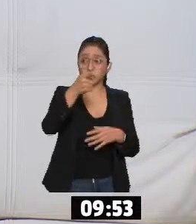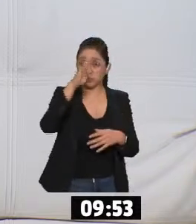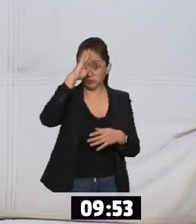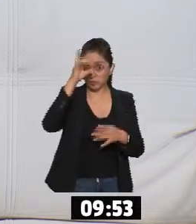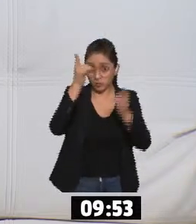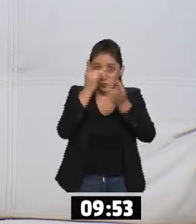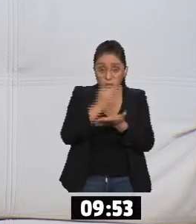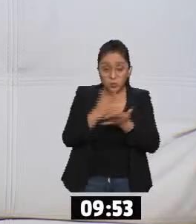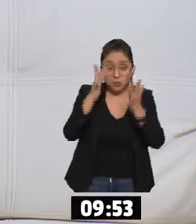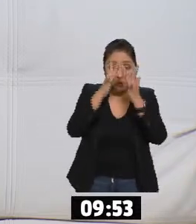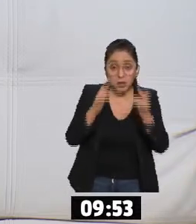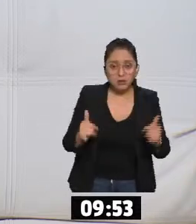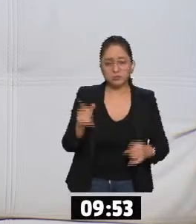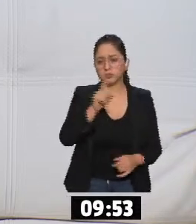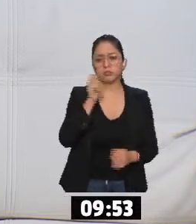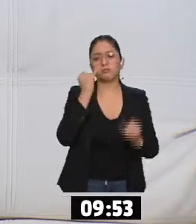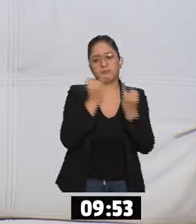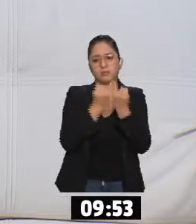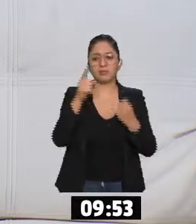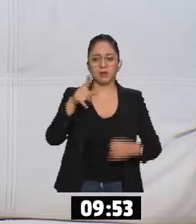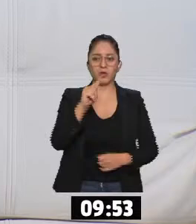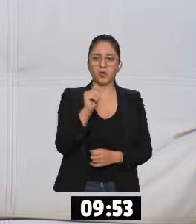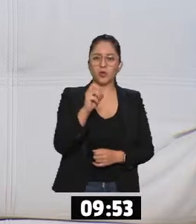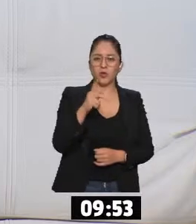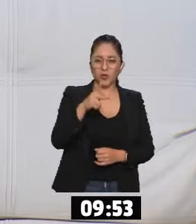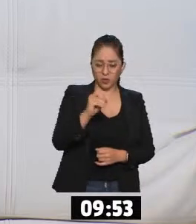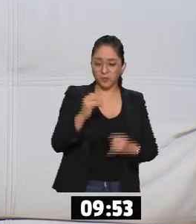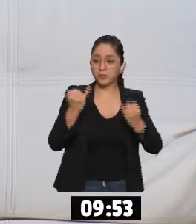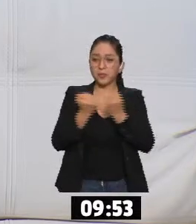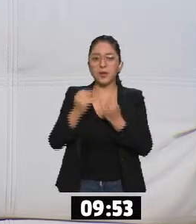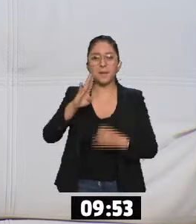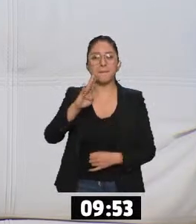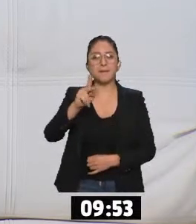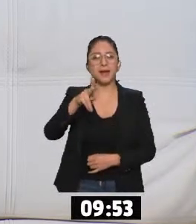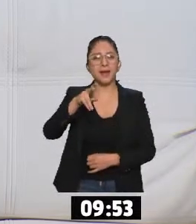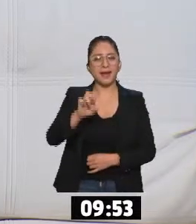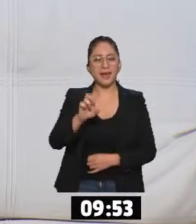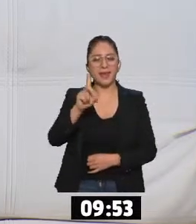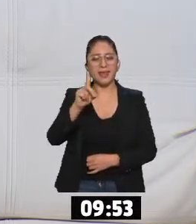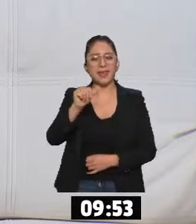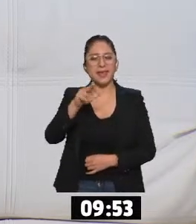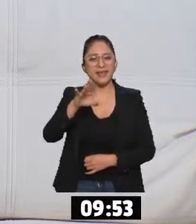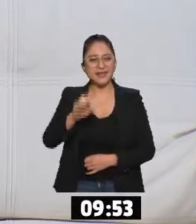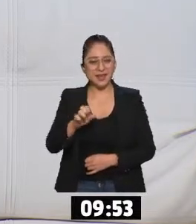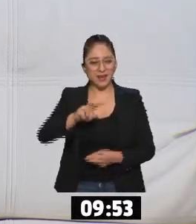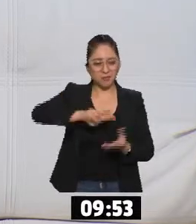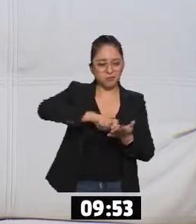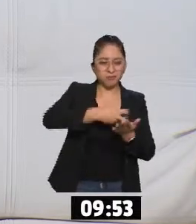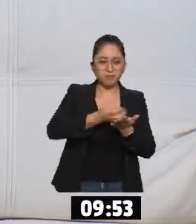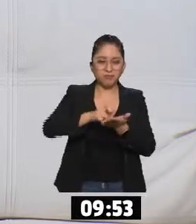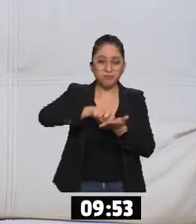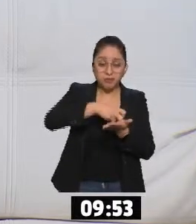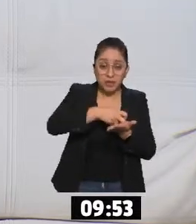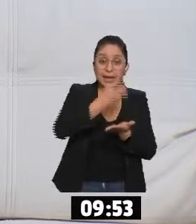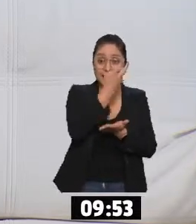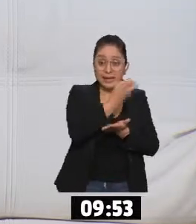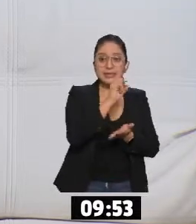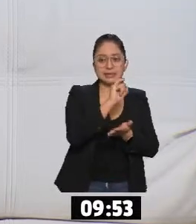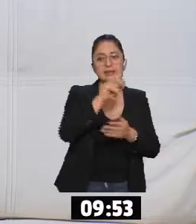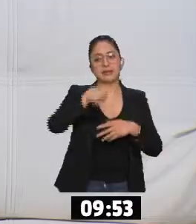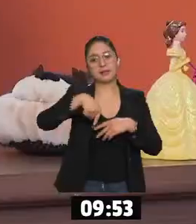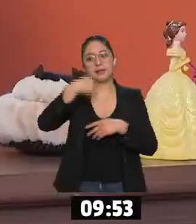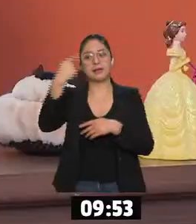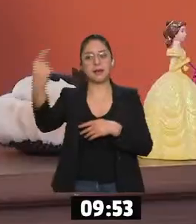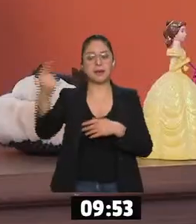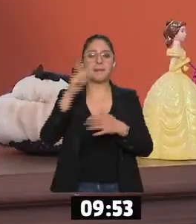definitivamente es local, fue de Tokio, pero viene el breakdance. Que No, no es cierto. Viene En París. breakdance para París 2024. Va a haber